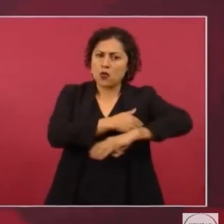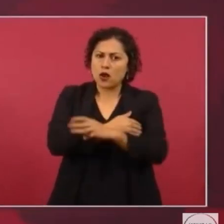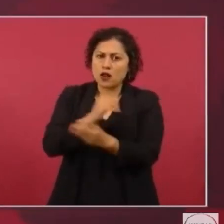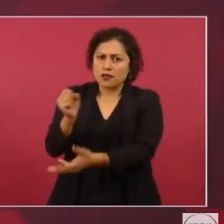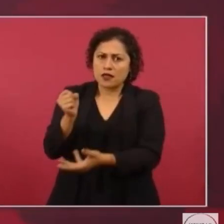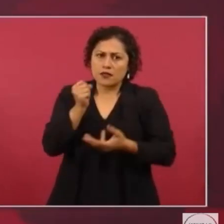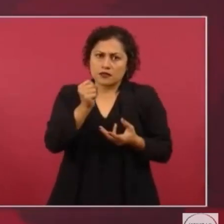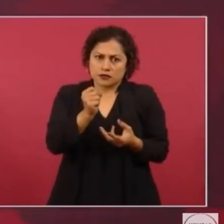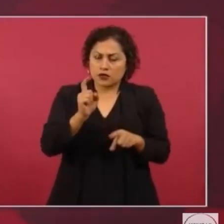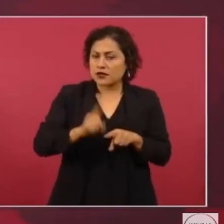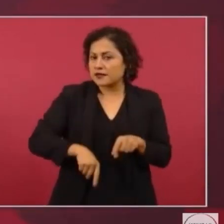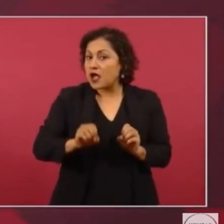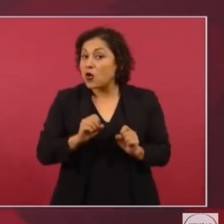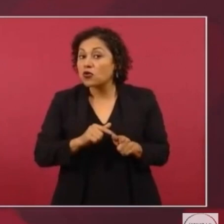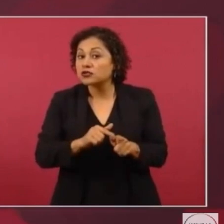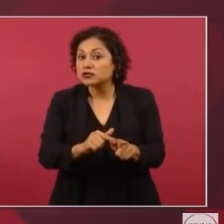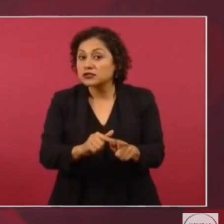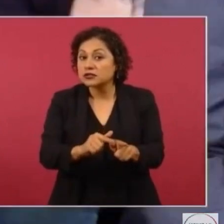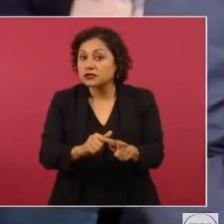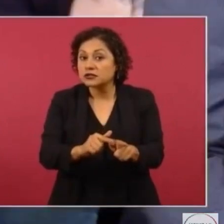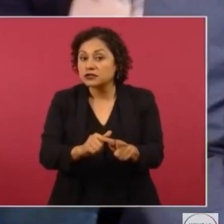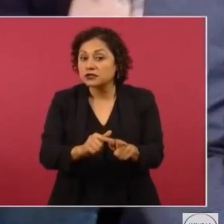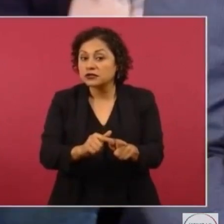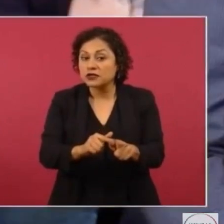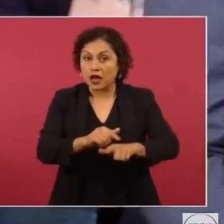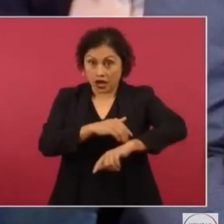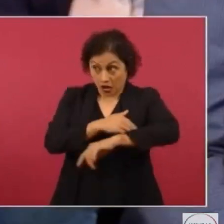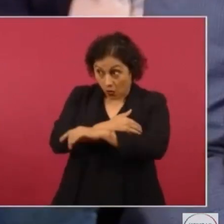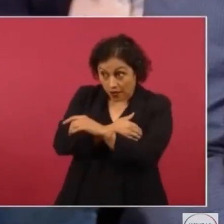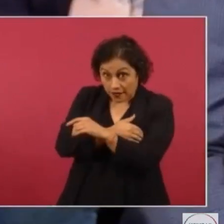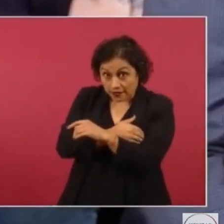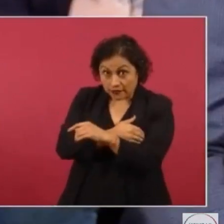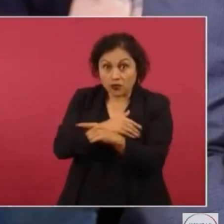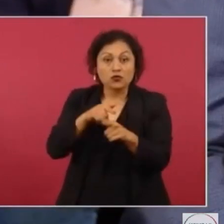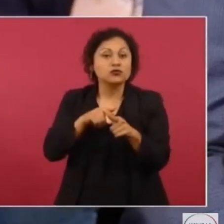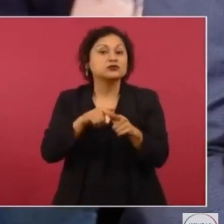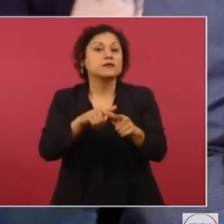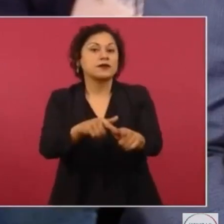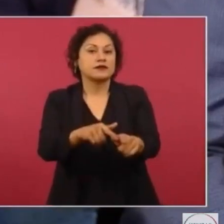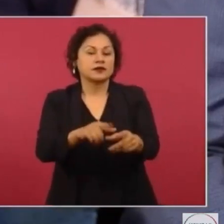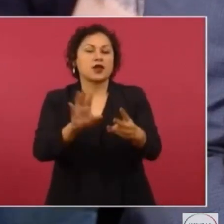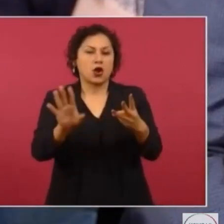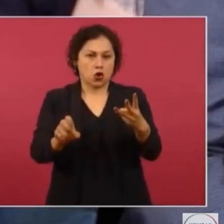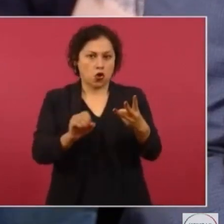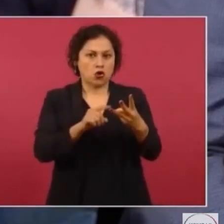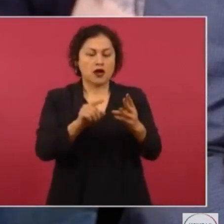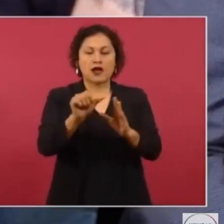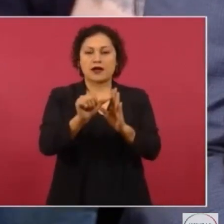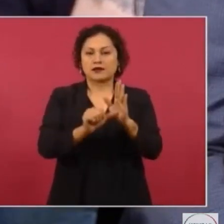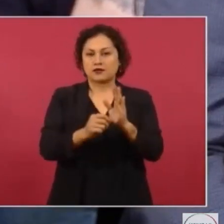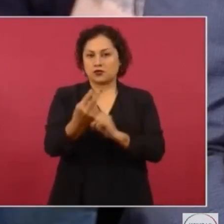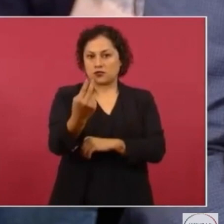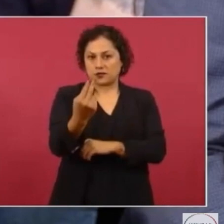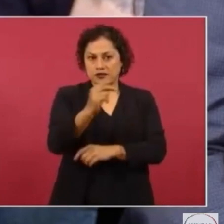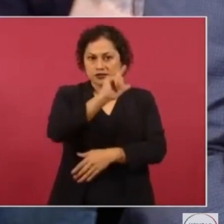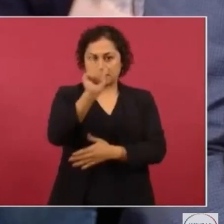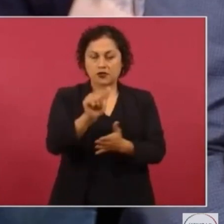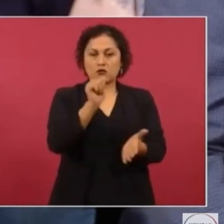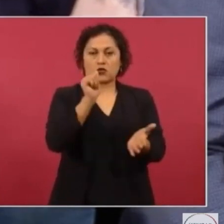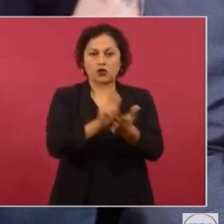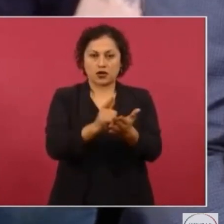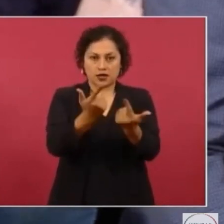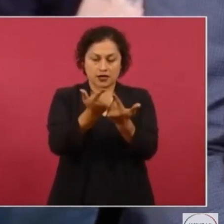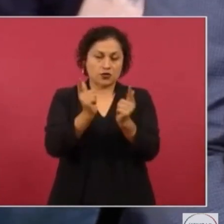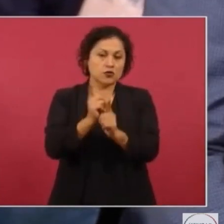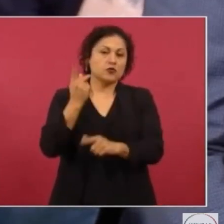¿Se eliminaron o se mantiene? ¿El guardadito? Sí. Se mantiene. Se mantiene. Artículo 25 de la Ley General de Partidos Políticos. Ahorita